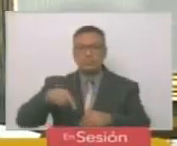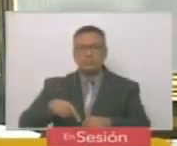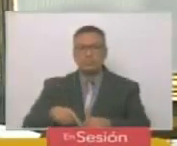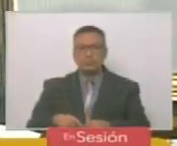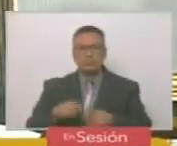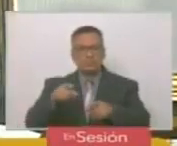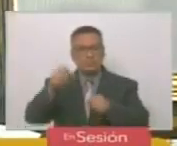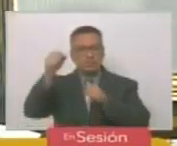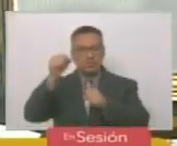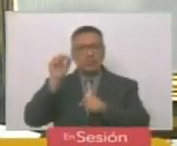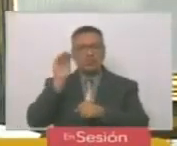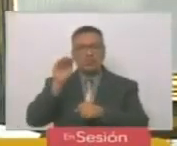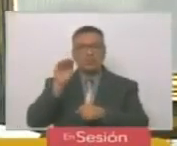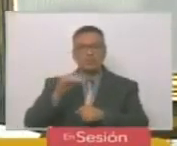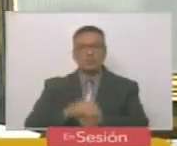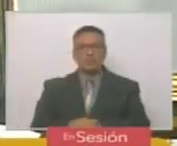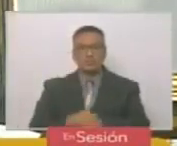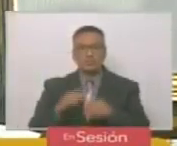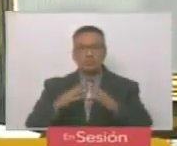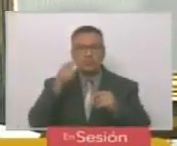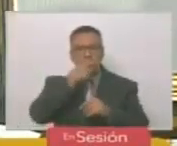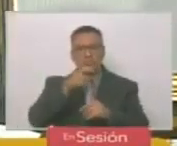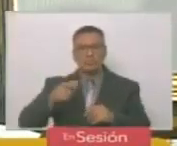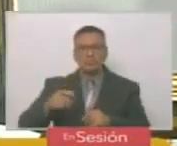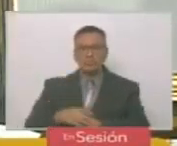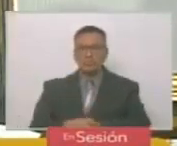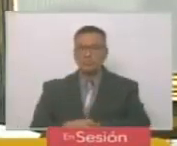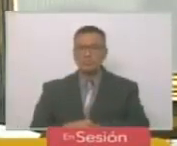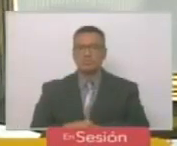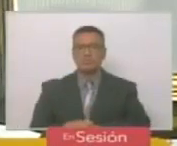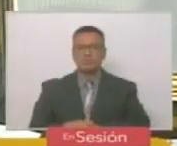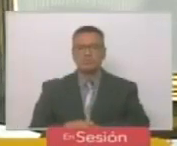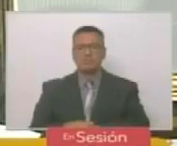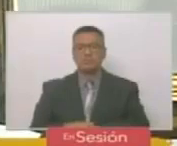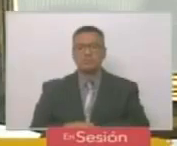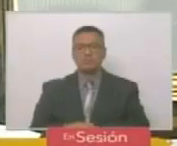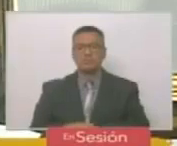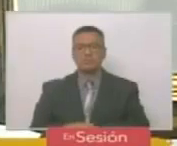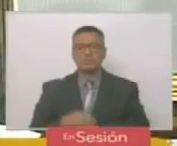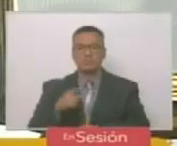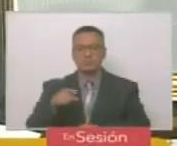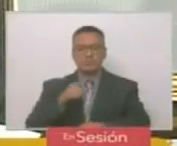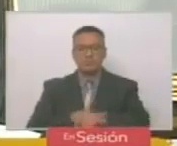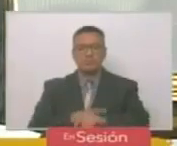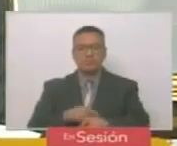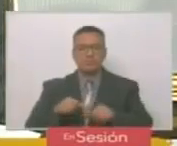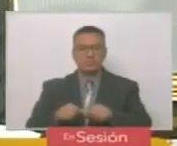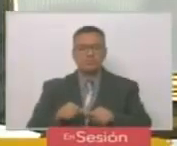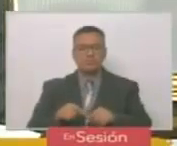victoria del futuro de los pueblos. Todavía es reciente